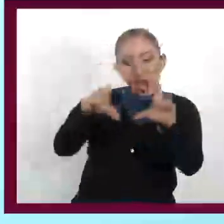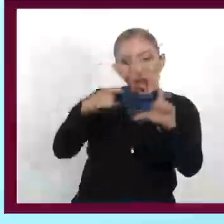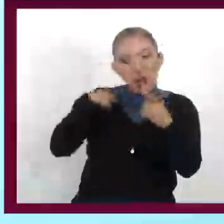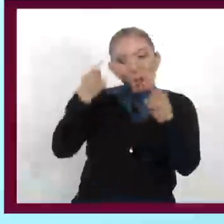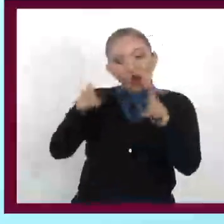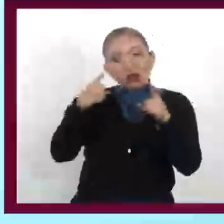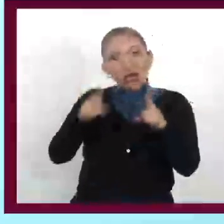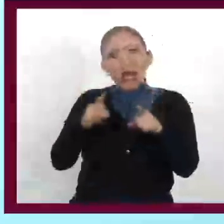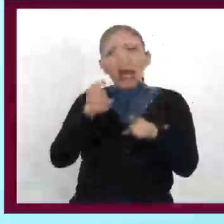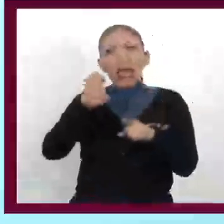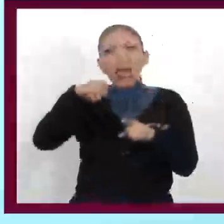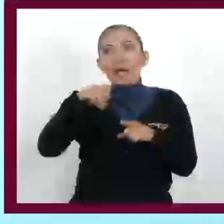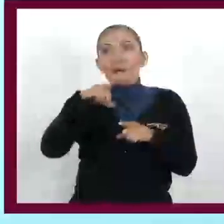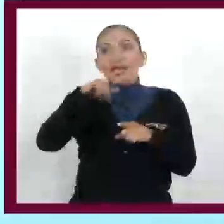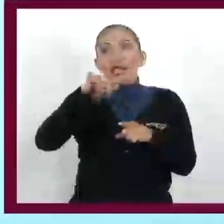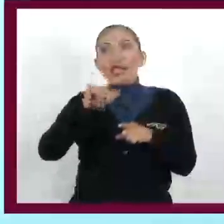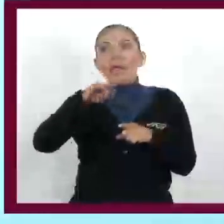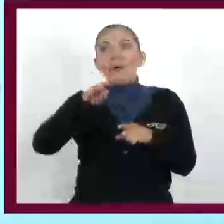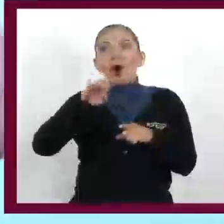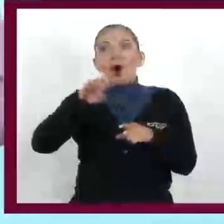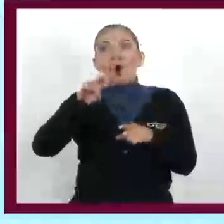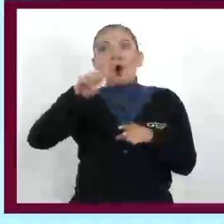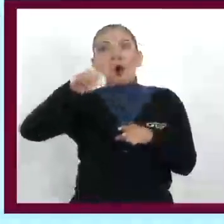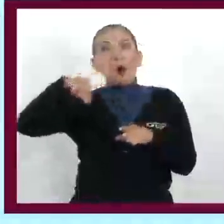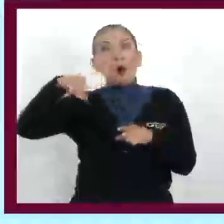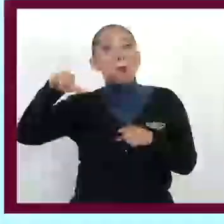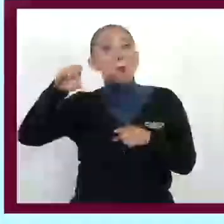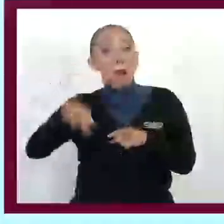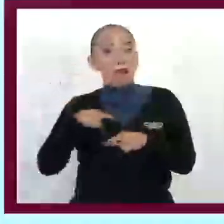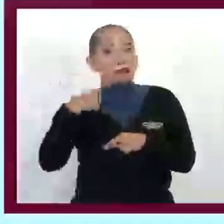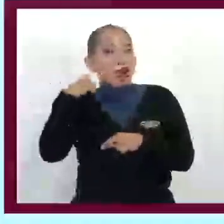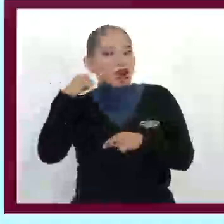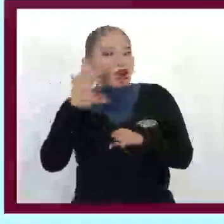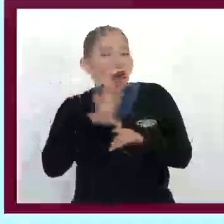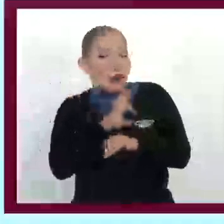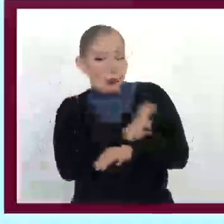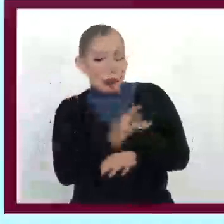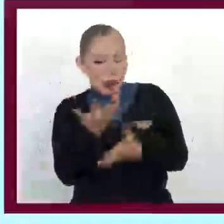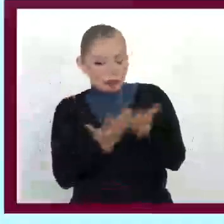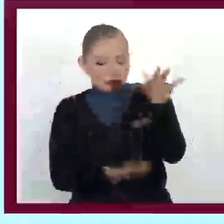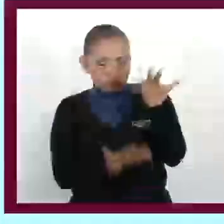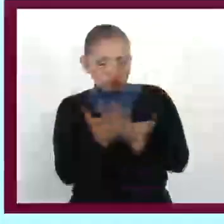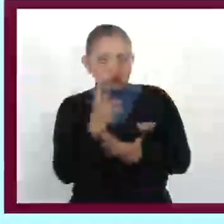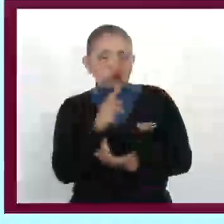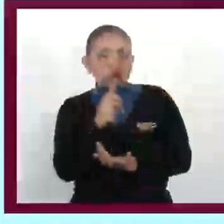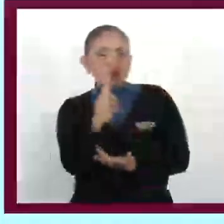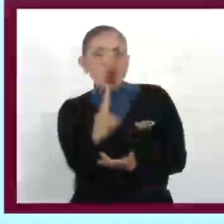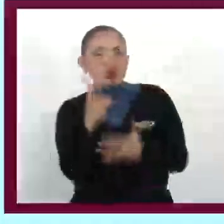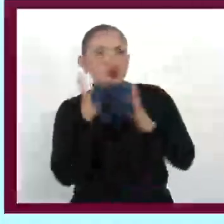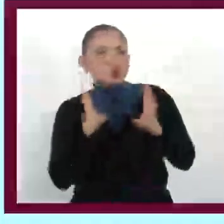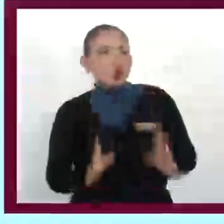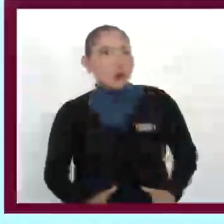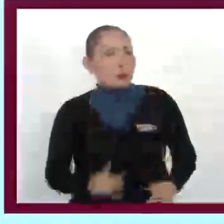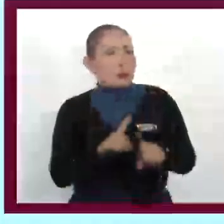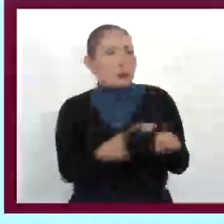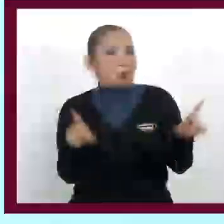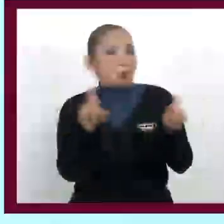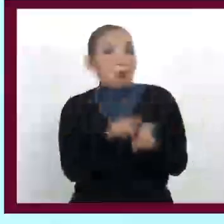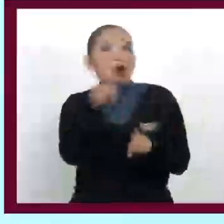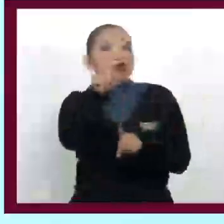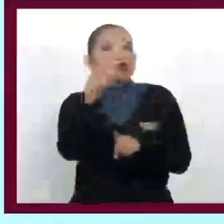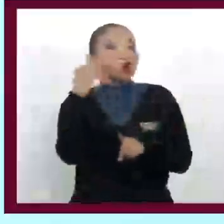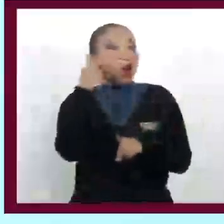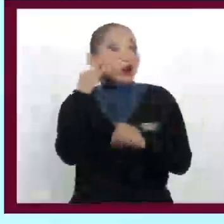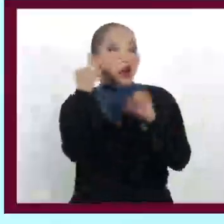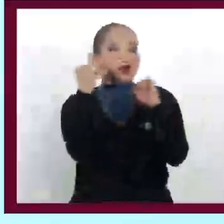la Música de Emily Beaumont. Exploren los sonidos que pueden crear con su voz y con su cuerpo, de manera